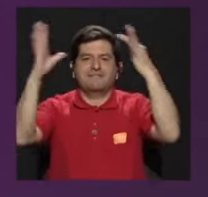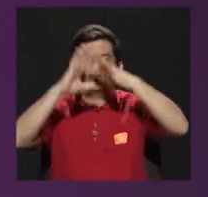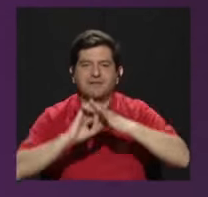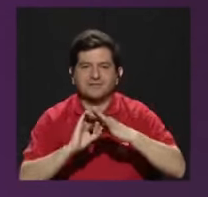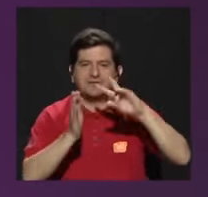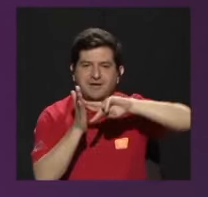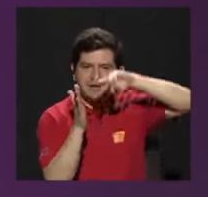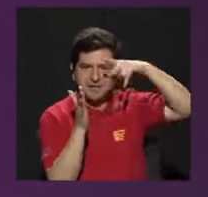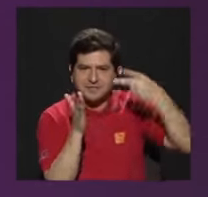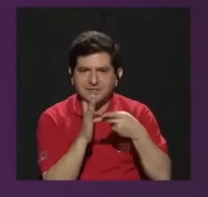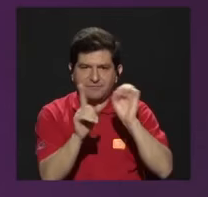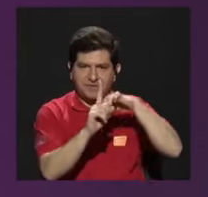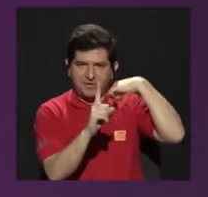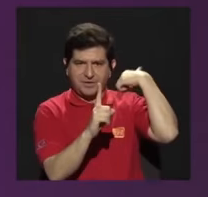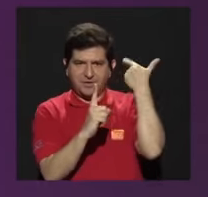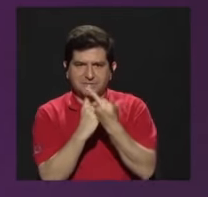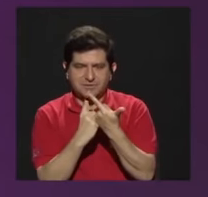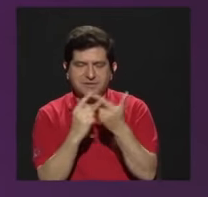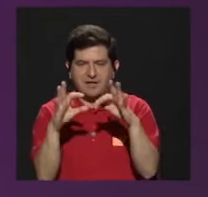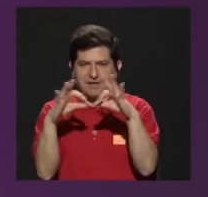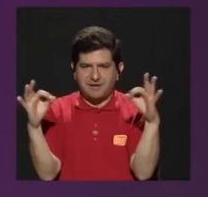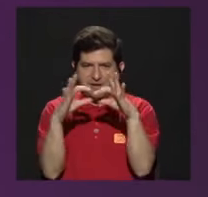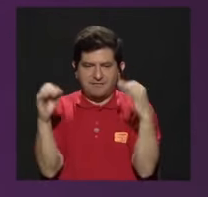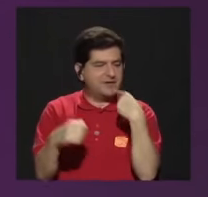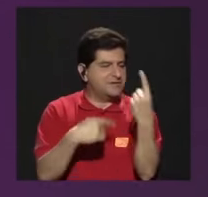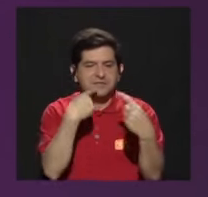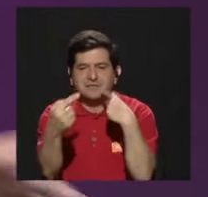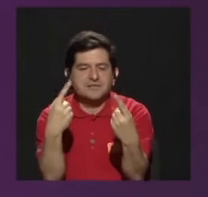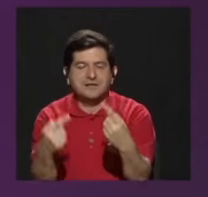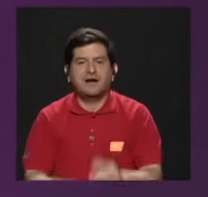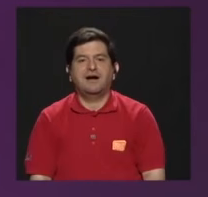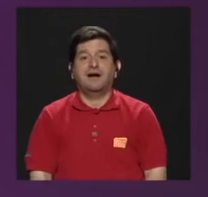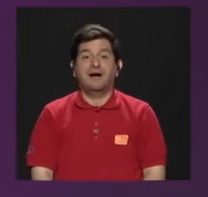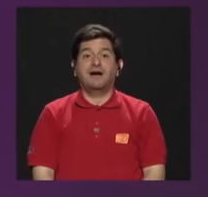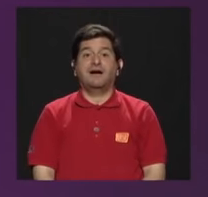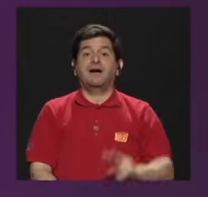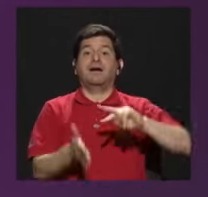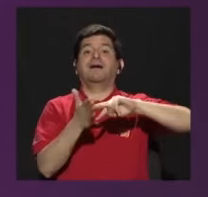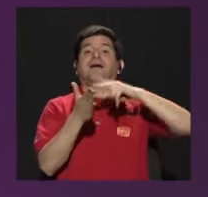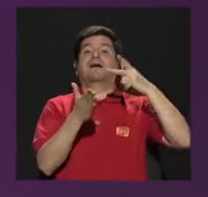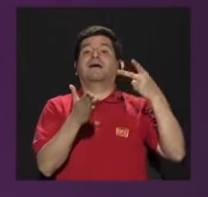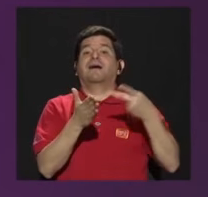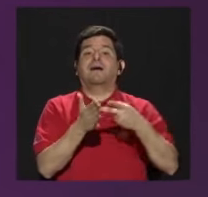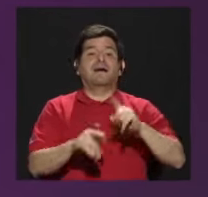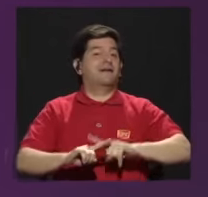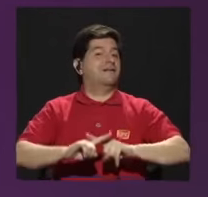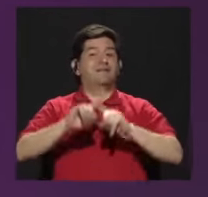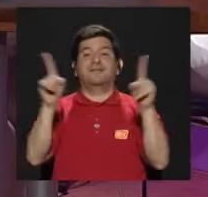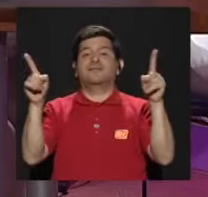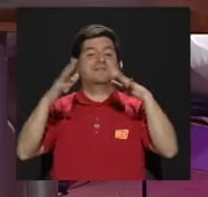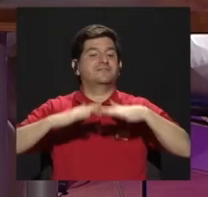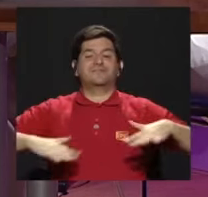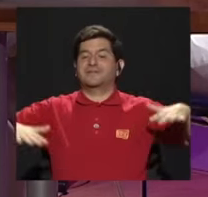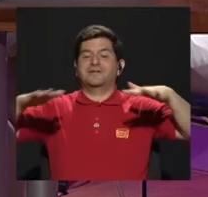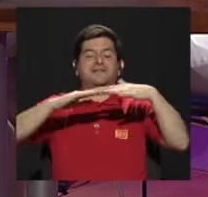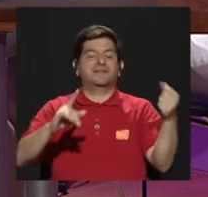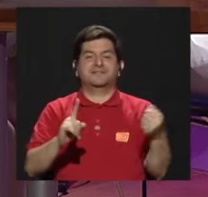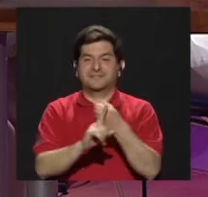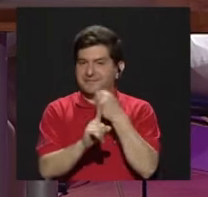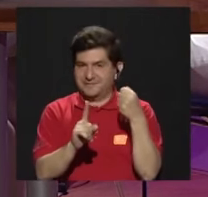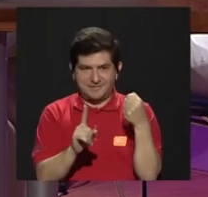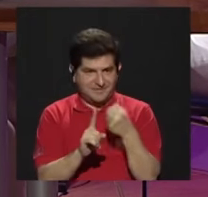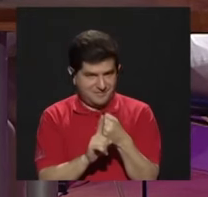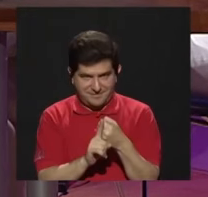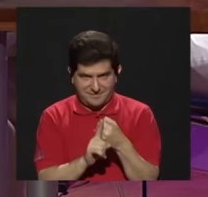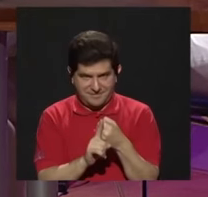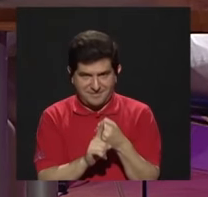puede significar socialmente el piropo, es lo que precisamente entonces vendría a no diferenciar en el espacio de violencia, ¿verdad?